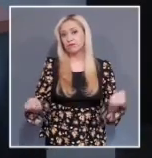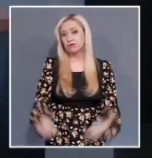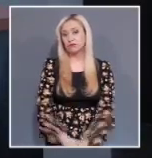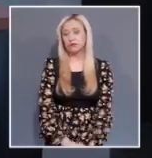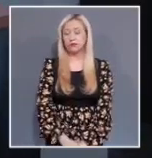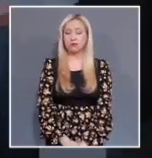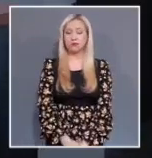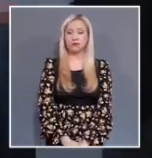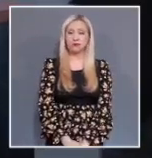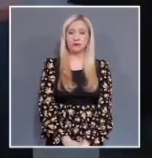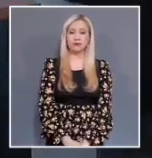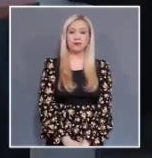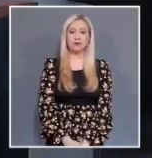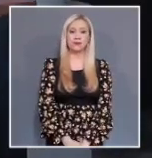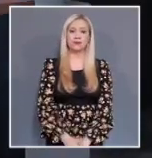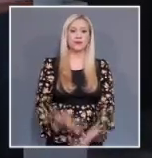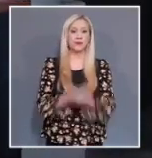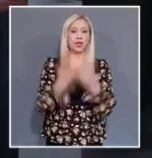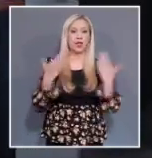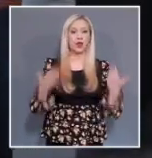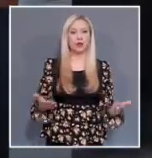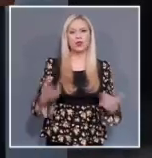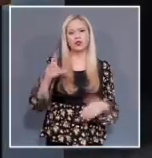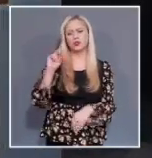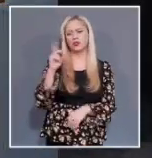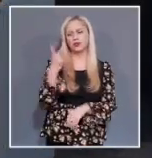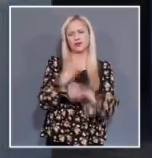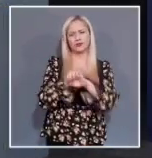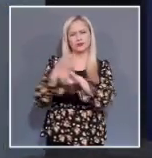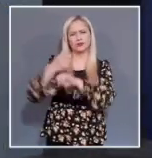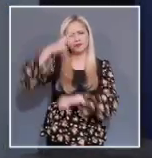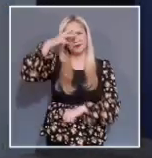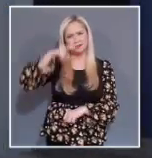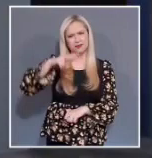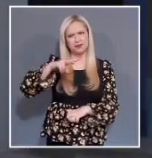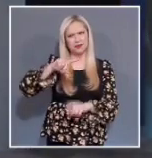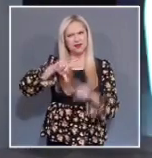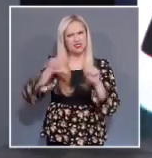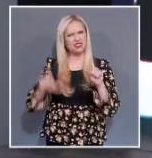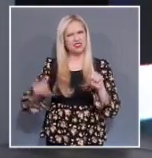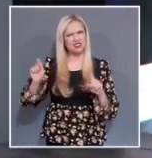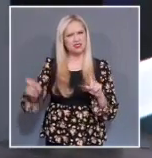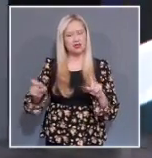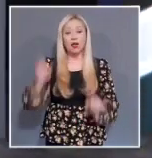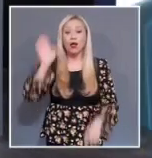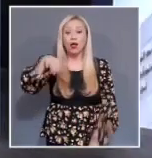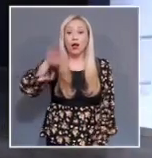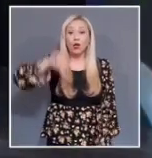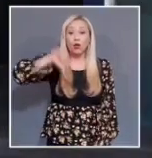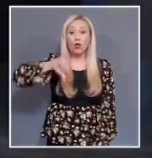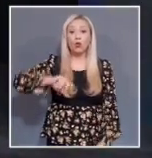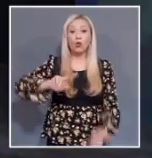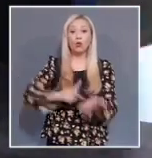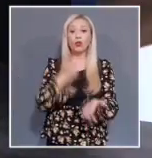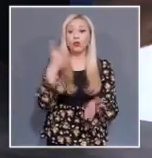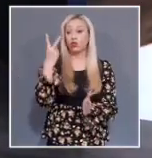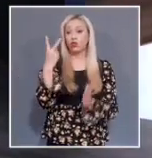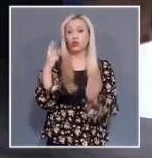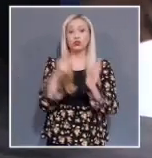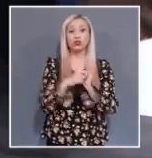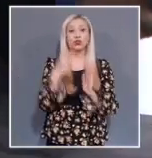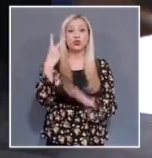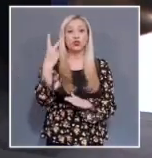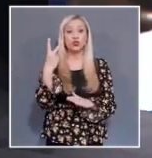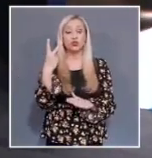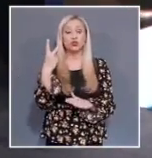Para irnos a las breves de México, fíjese que hoy se reportó otro microsismo de magnitud 2.2 ahora en Coyoacán.